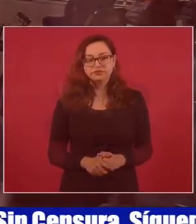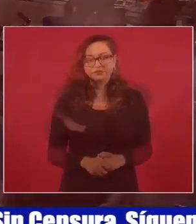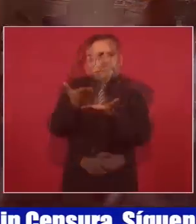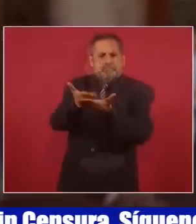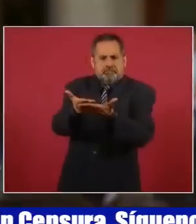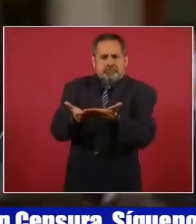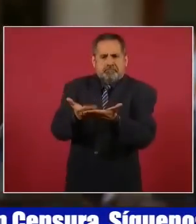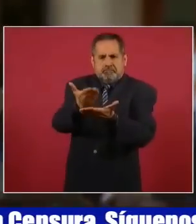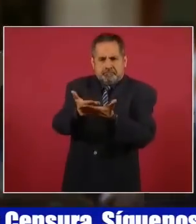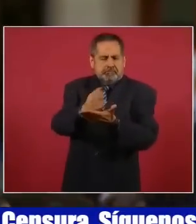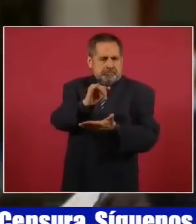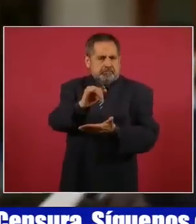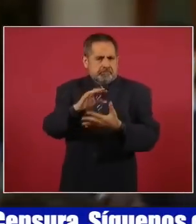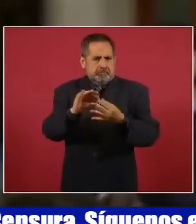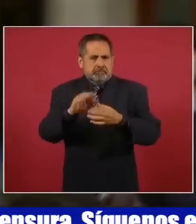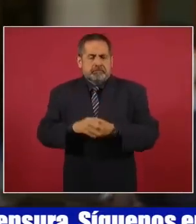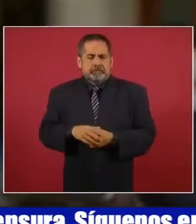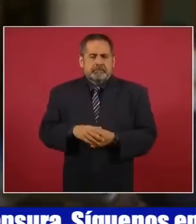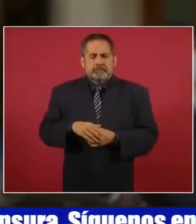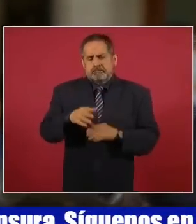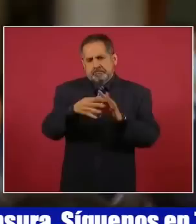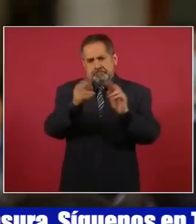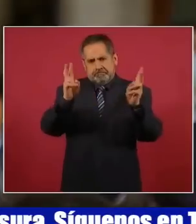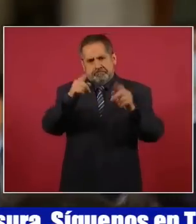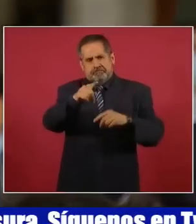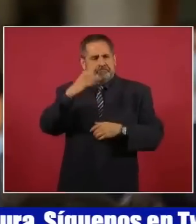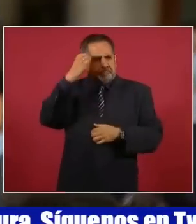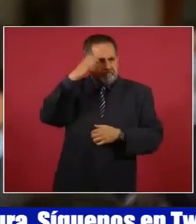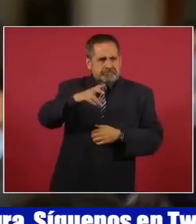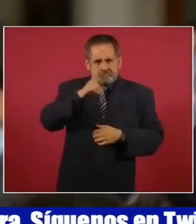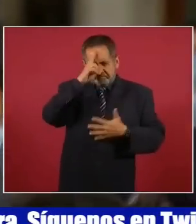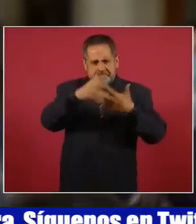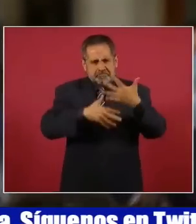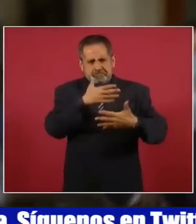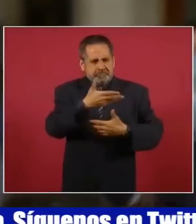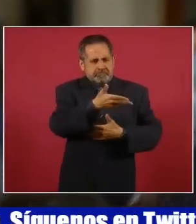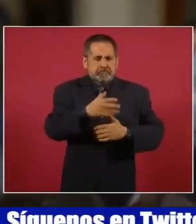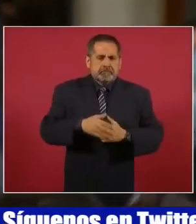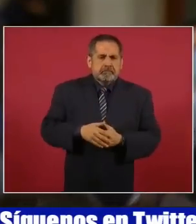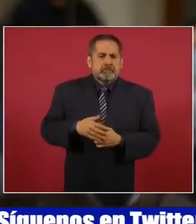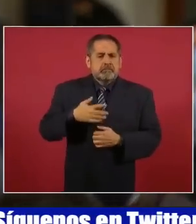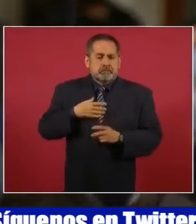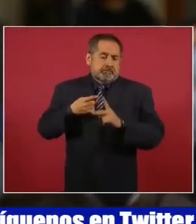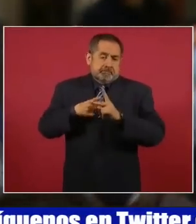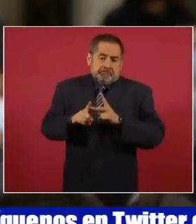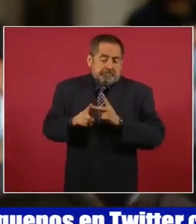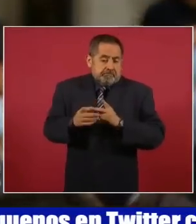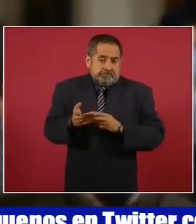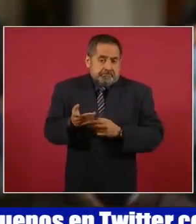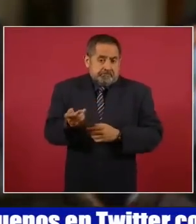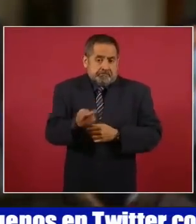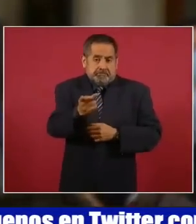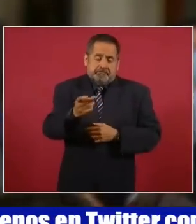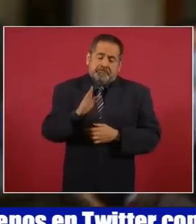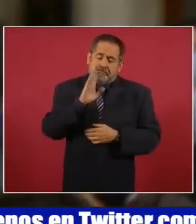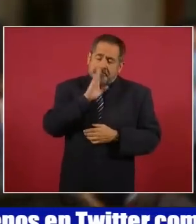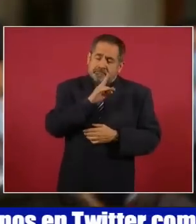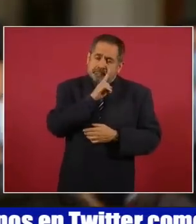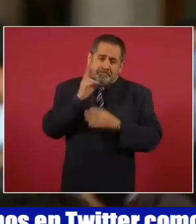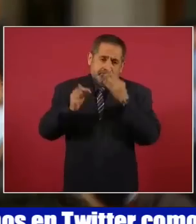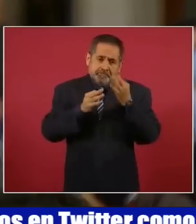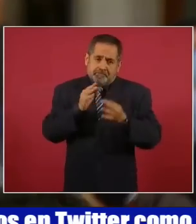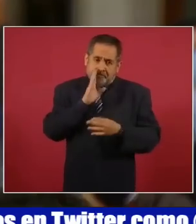convención internacional para enfrentar a la inseguridad en México con expertos de Estados Unidos y otros países. El presidente dijo, sí, cómo no,